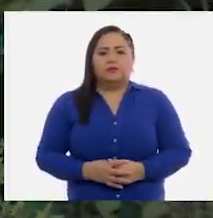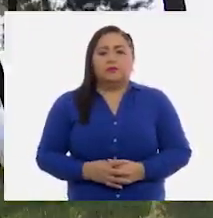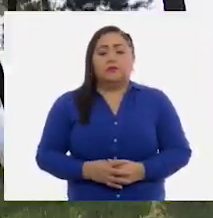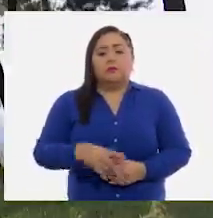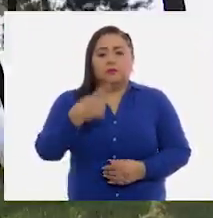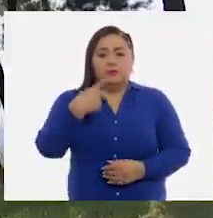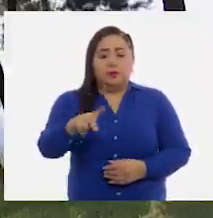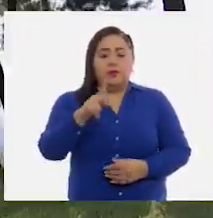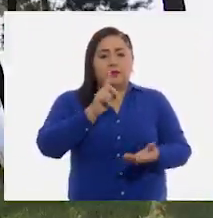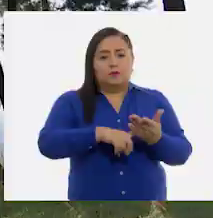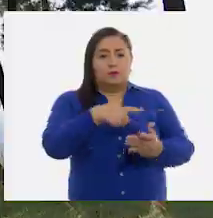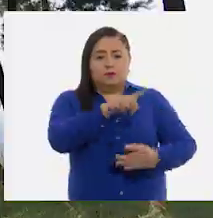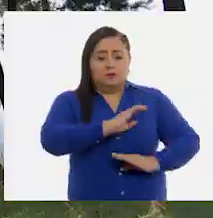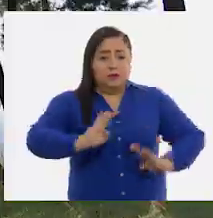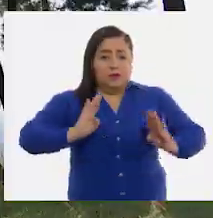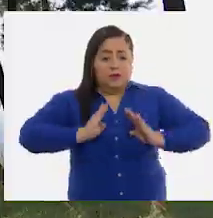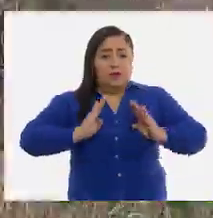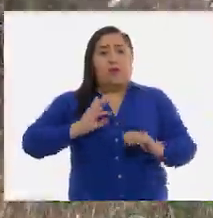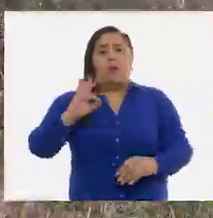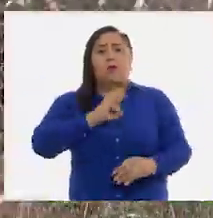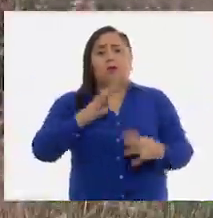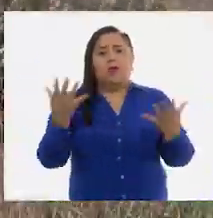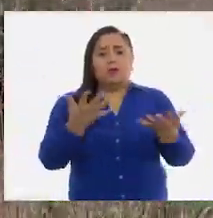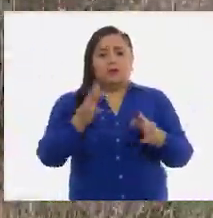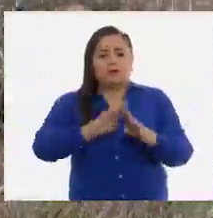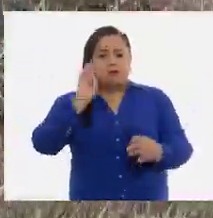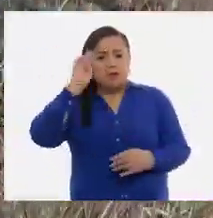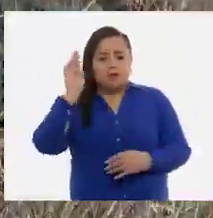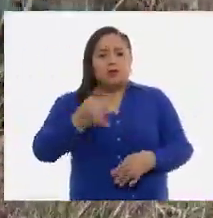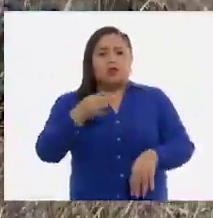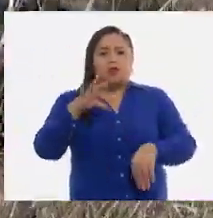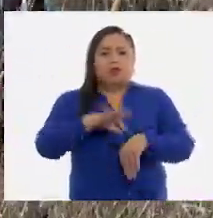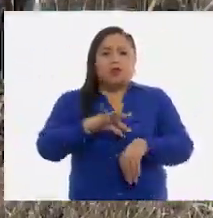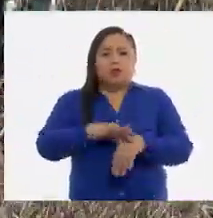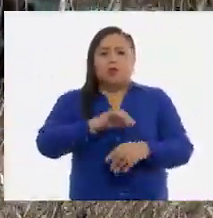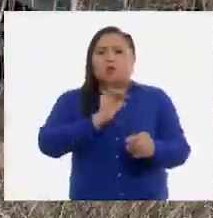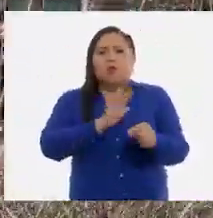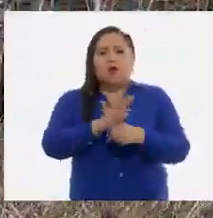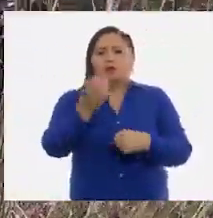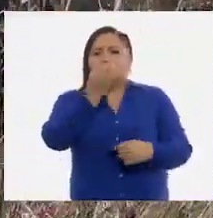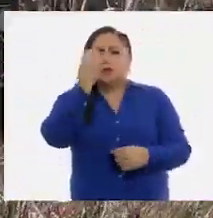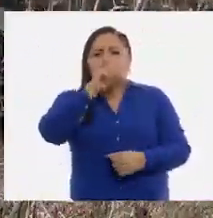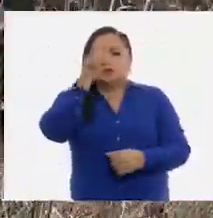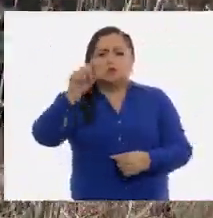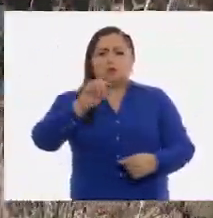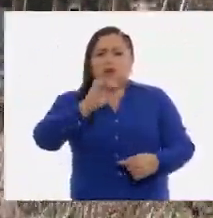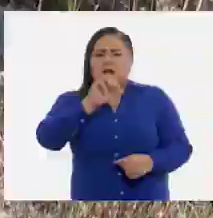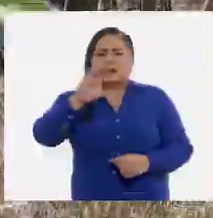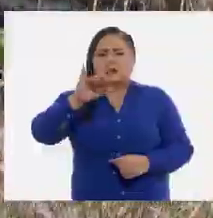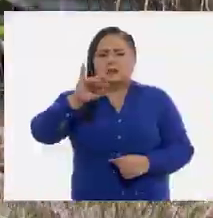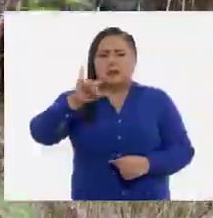Aunque su formación es militar, pueden realizar maestrías y doctorados en cualquier escuela civil o militar.